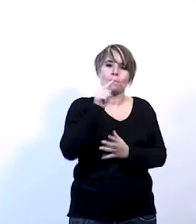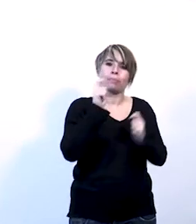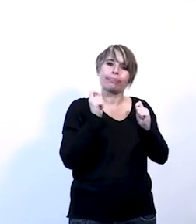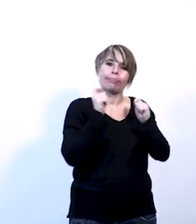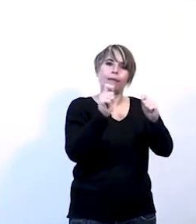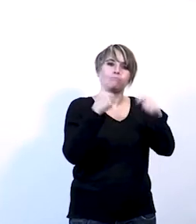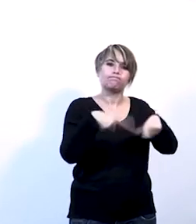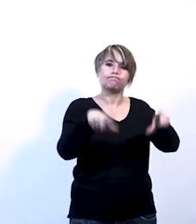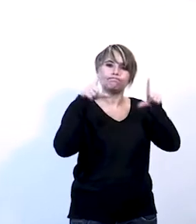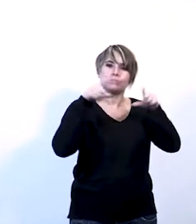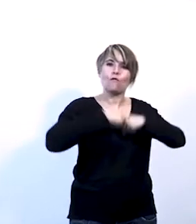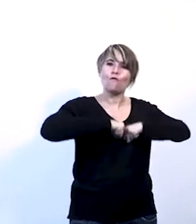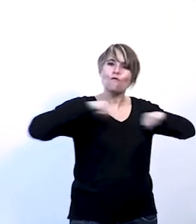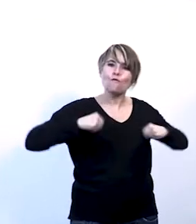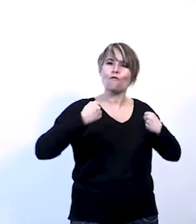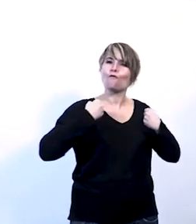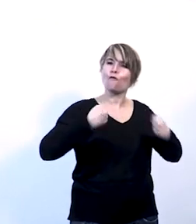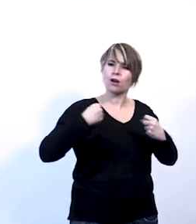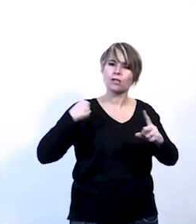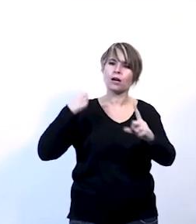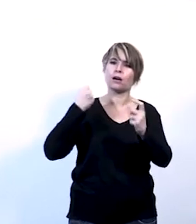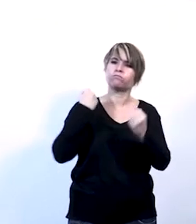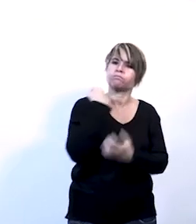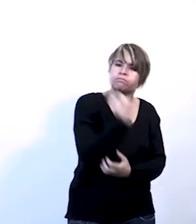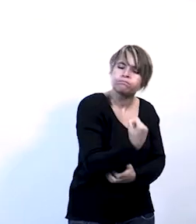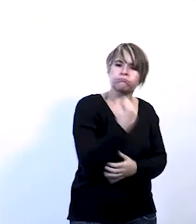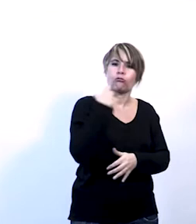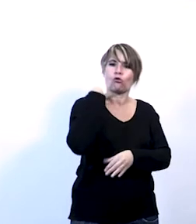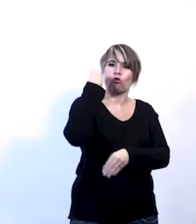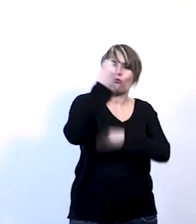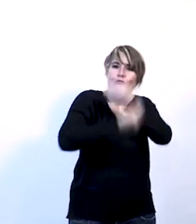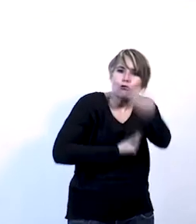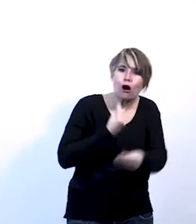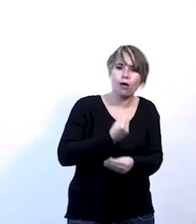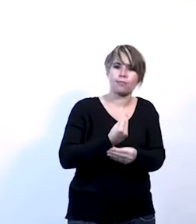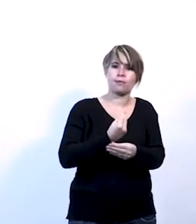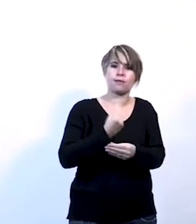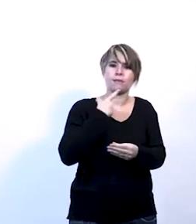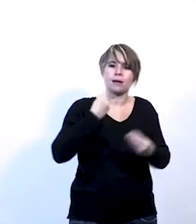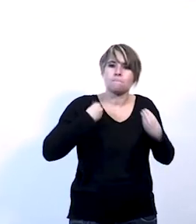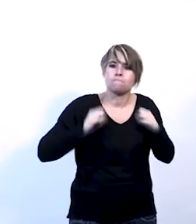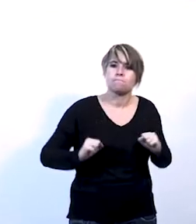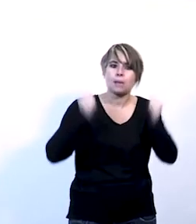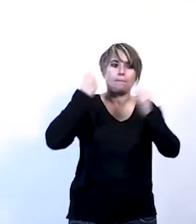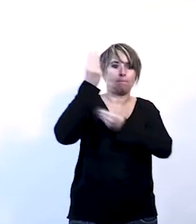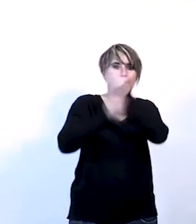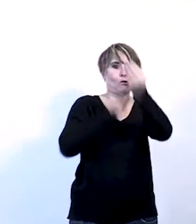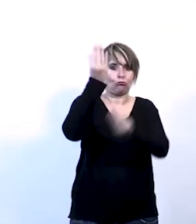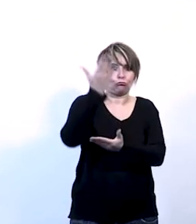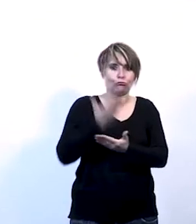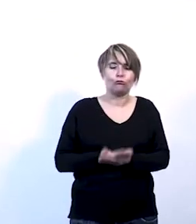Le da más fuerza, lo reenforza, lo hace sobrevivir mejor.